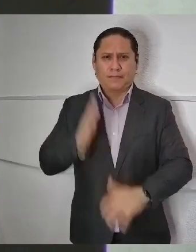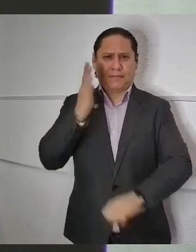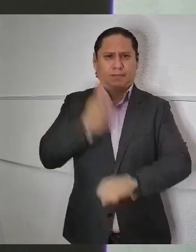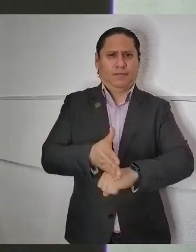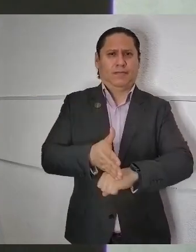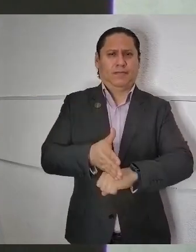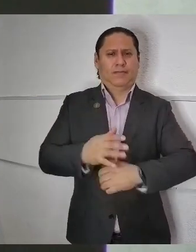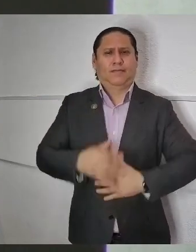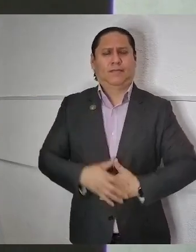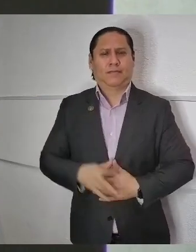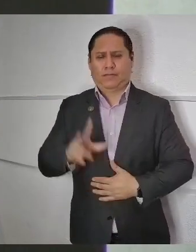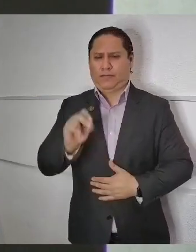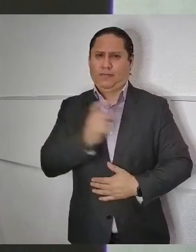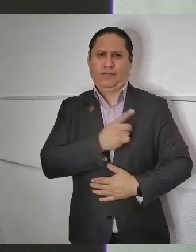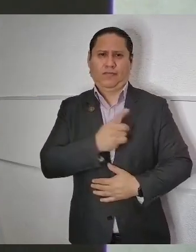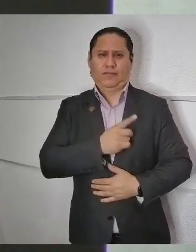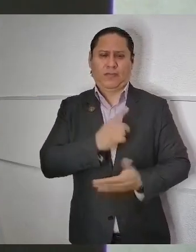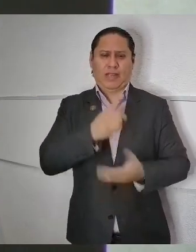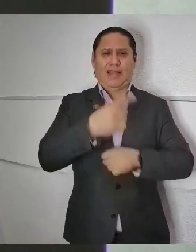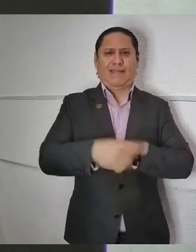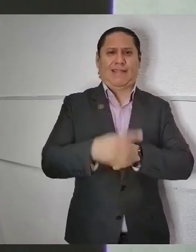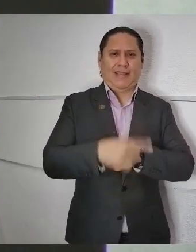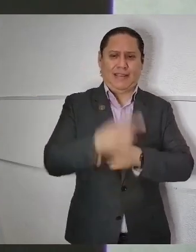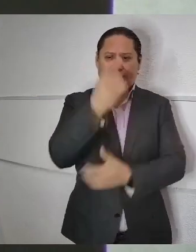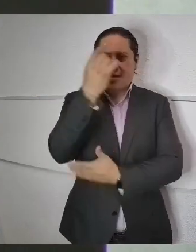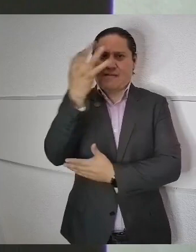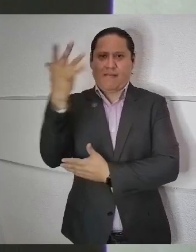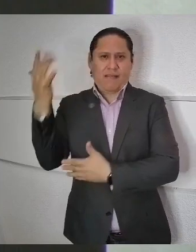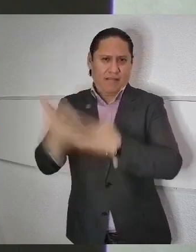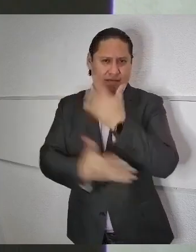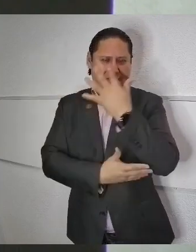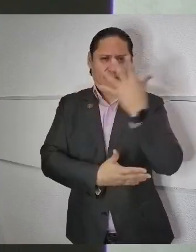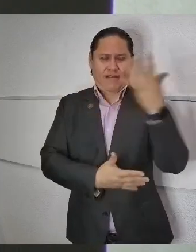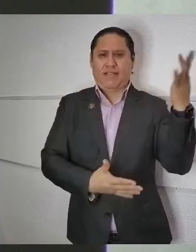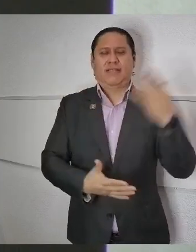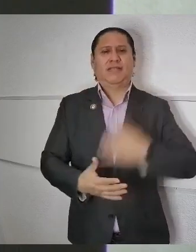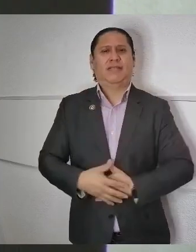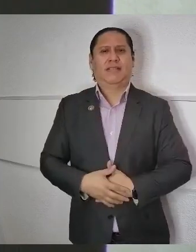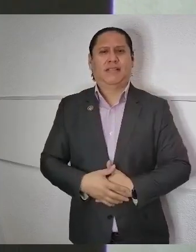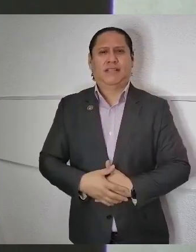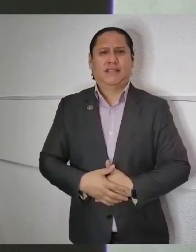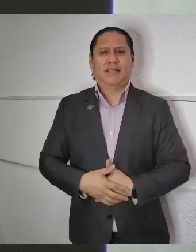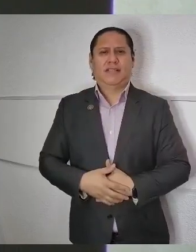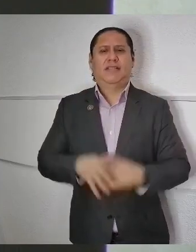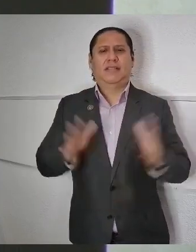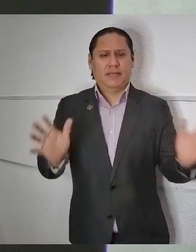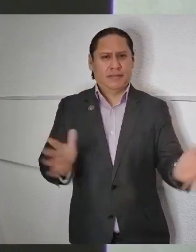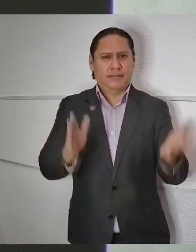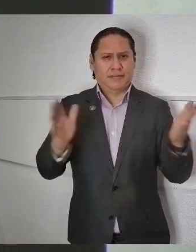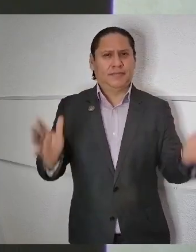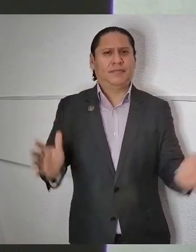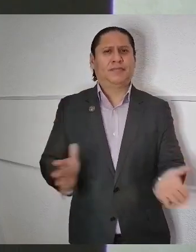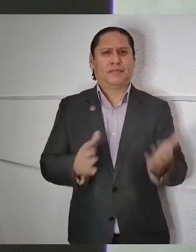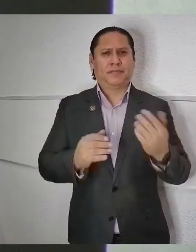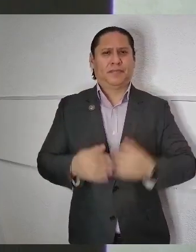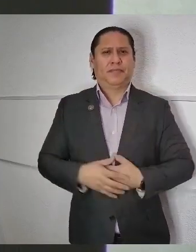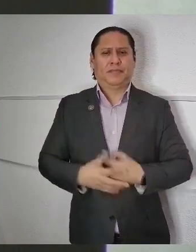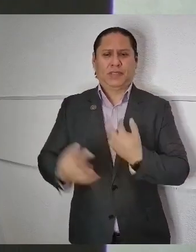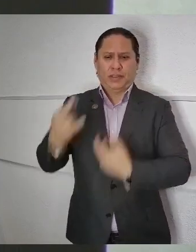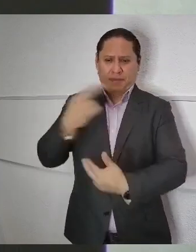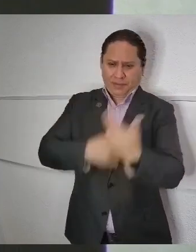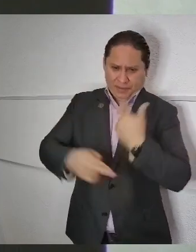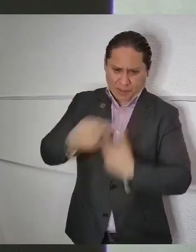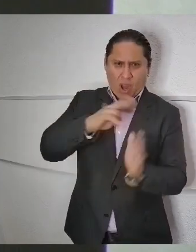castiga el daño a los ecosistemas, a los bosques en estos casos, sino se fomenta que se